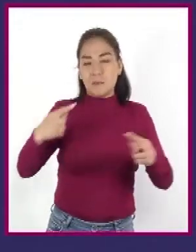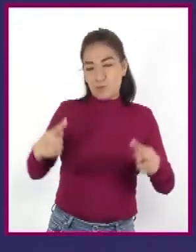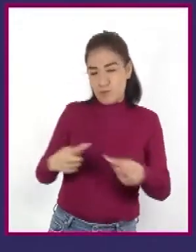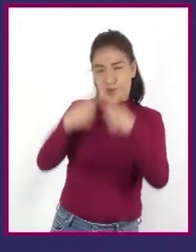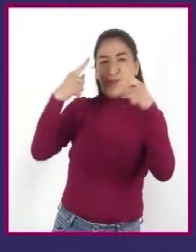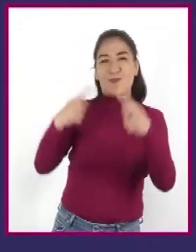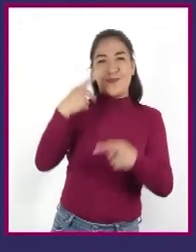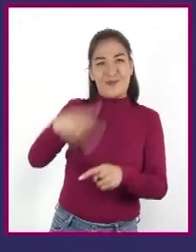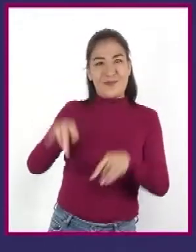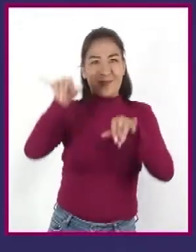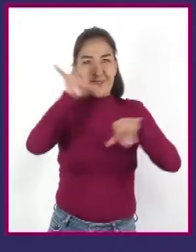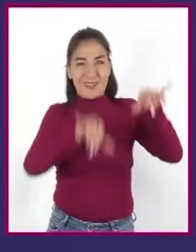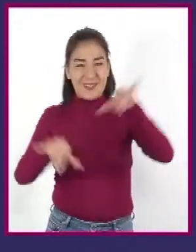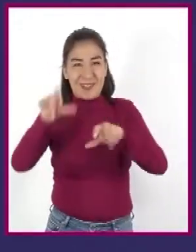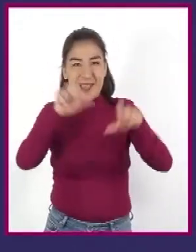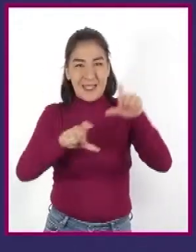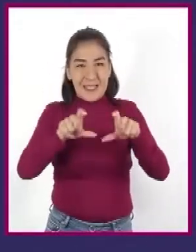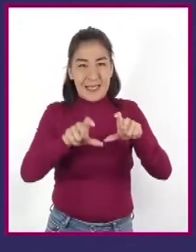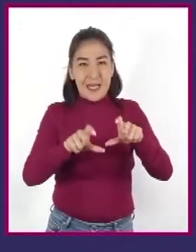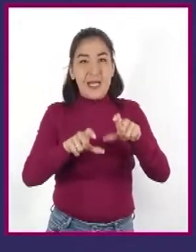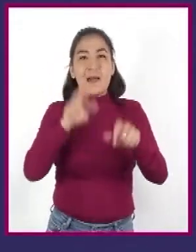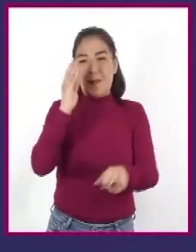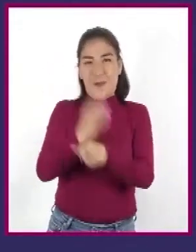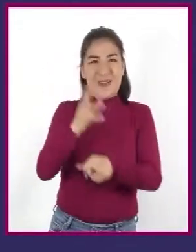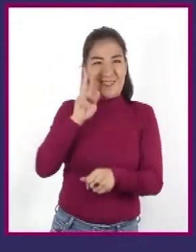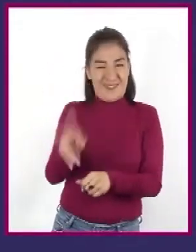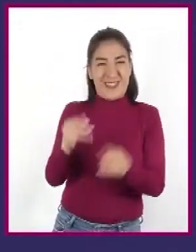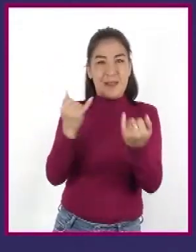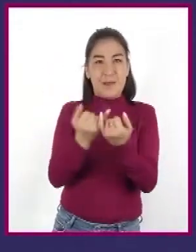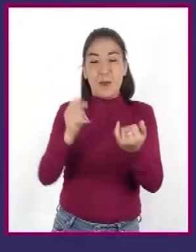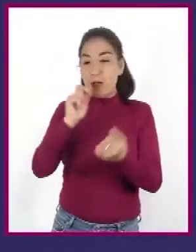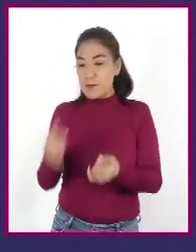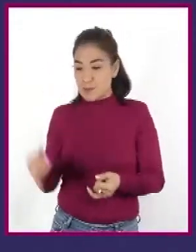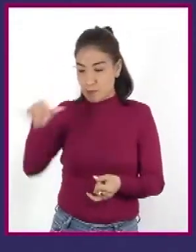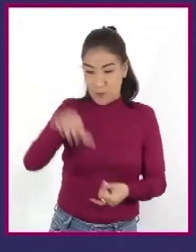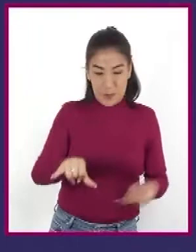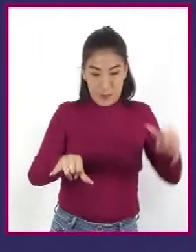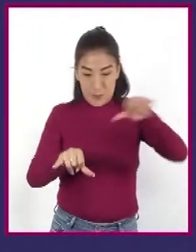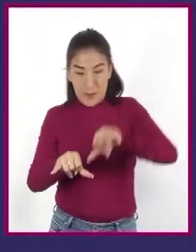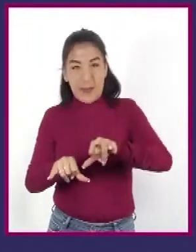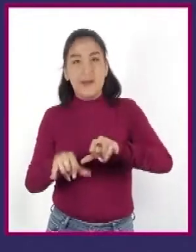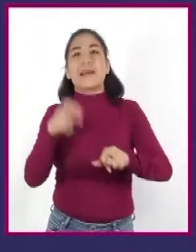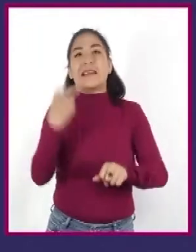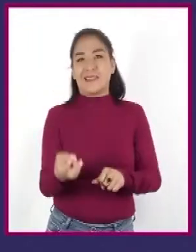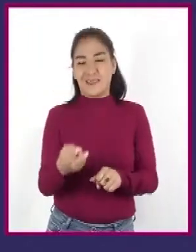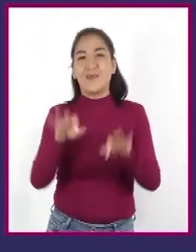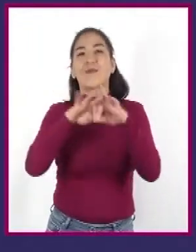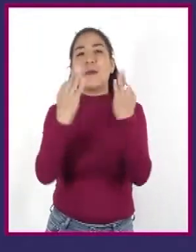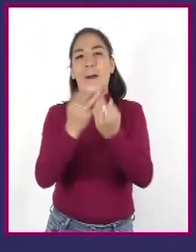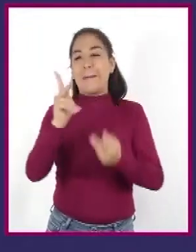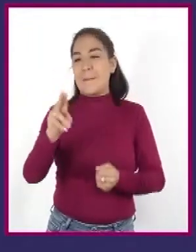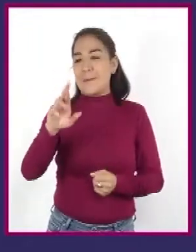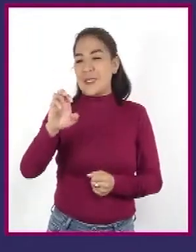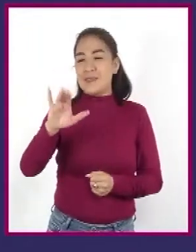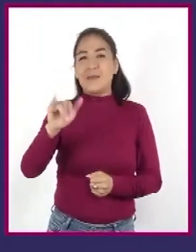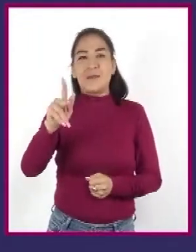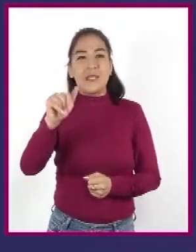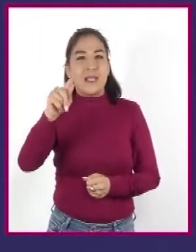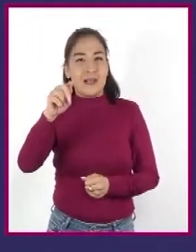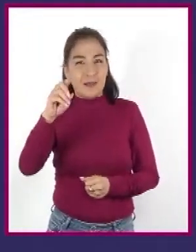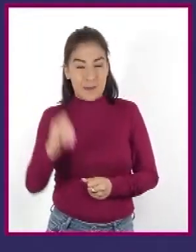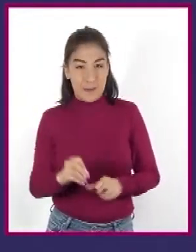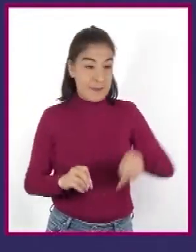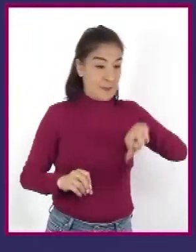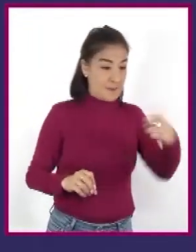la que acabamos de ver, donde la mezcla de dos disoluciones forma un precipitado, mientras que la segunda puede